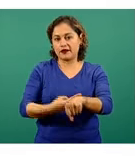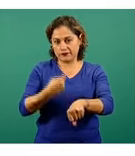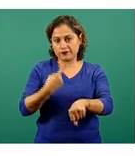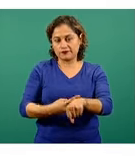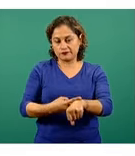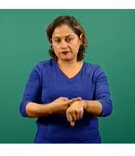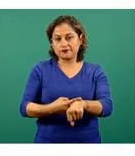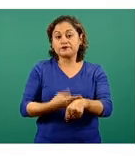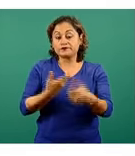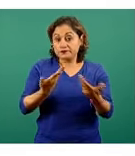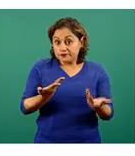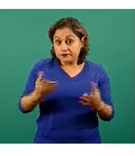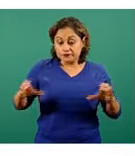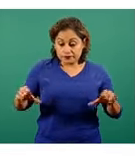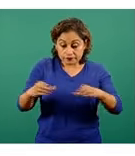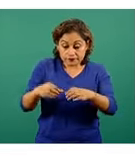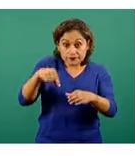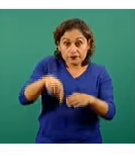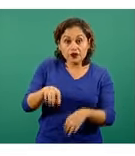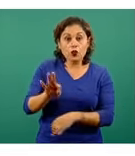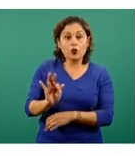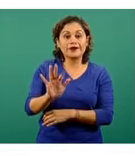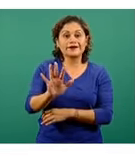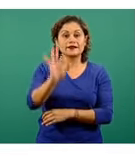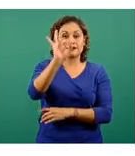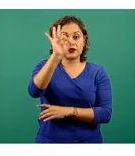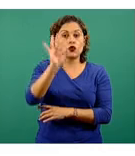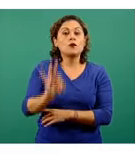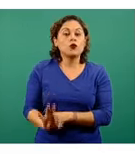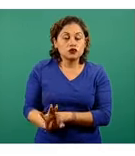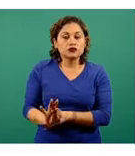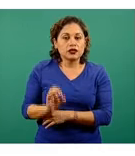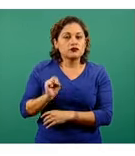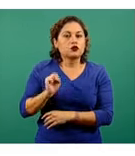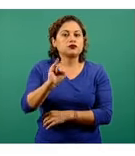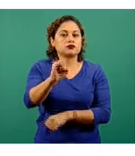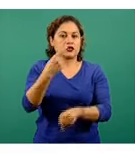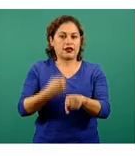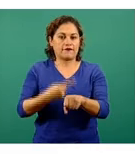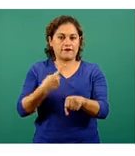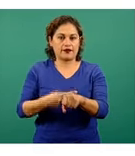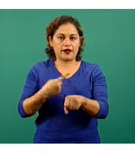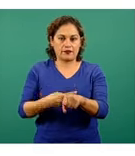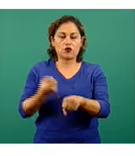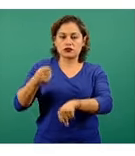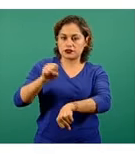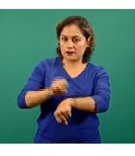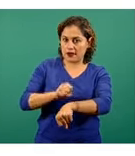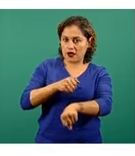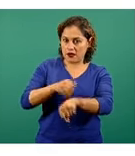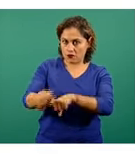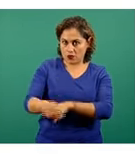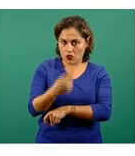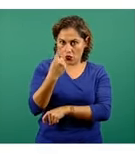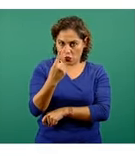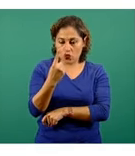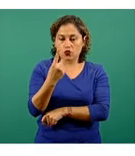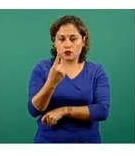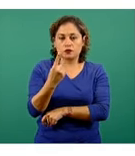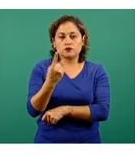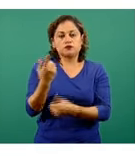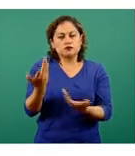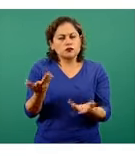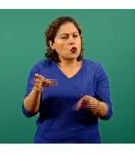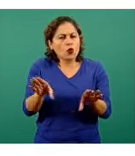nos dice ese 45% de porcentaje de positividad para la semana 1 es precisamente que de cada 100 personas que